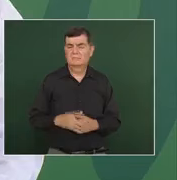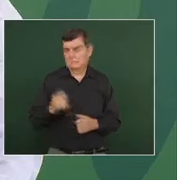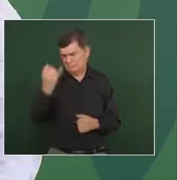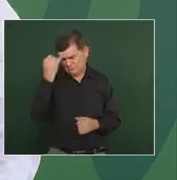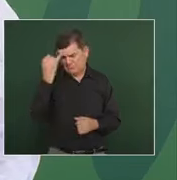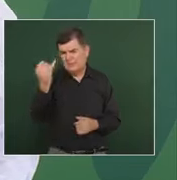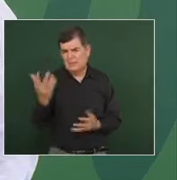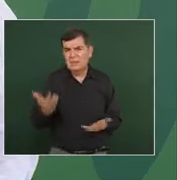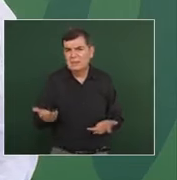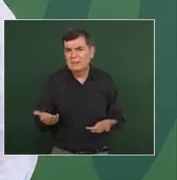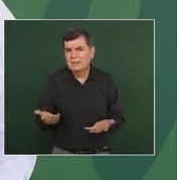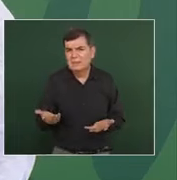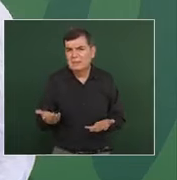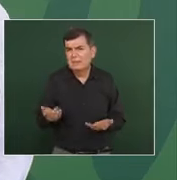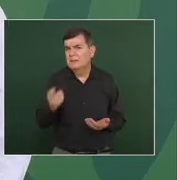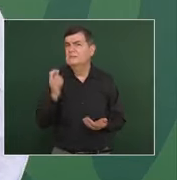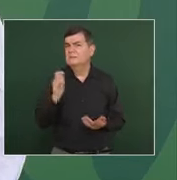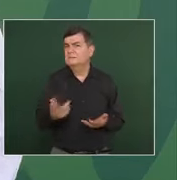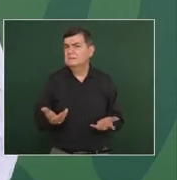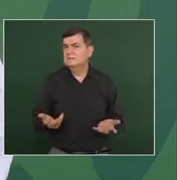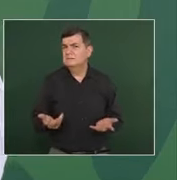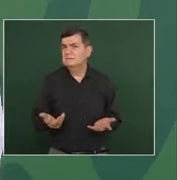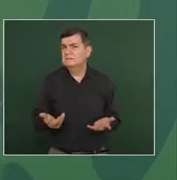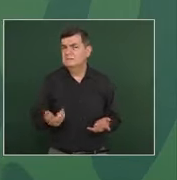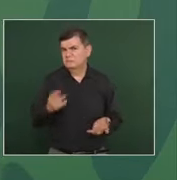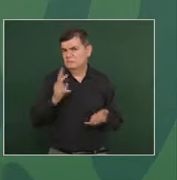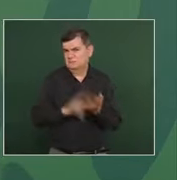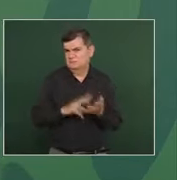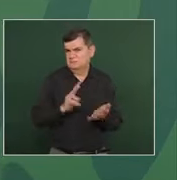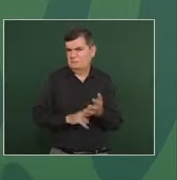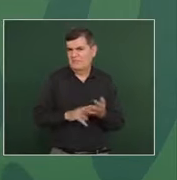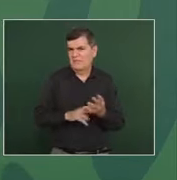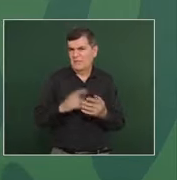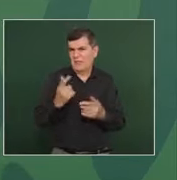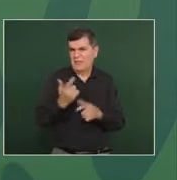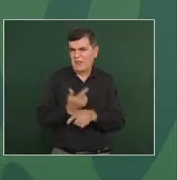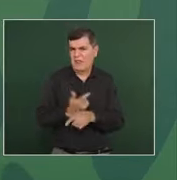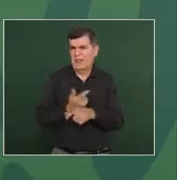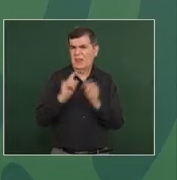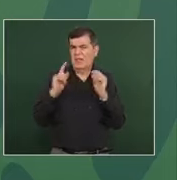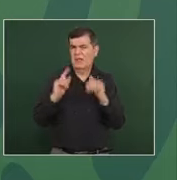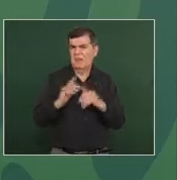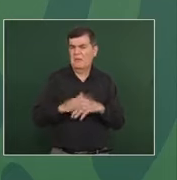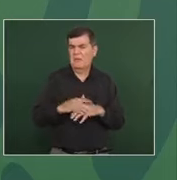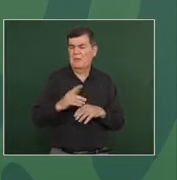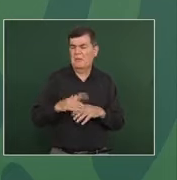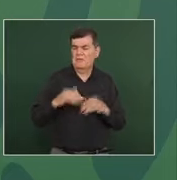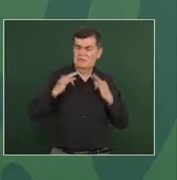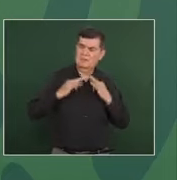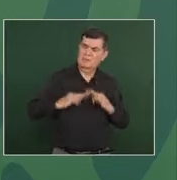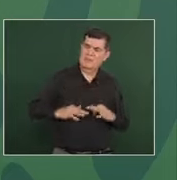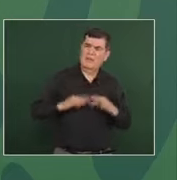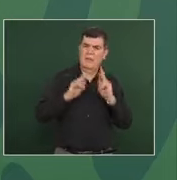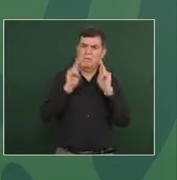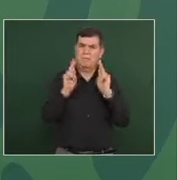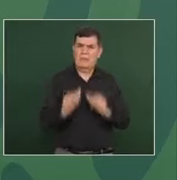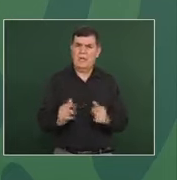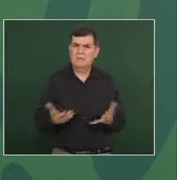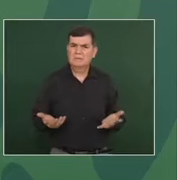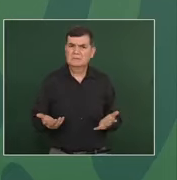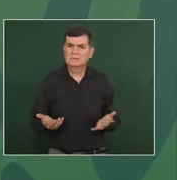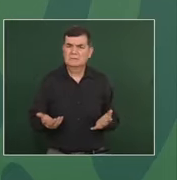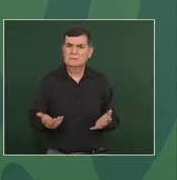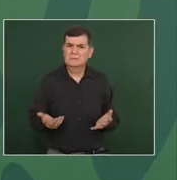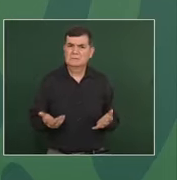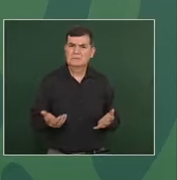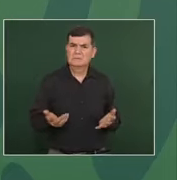Imagínense lo que vale la libertad, la tranquilidad, la paz.